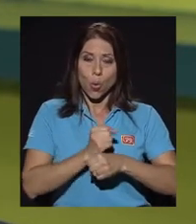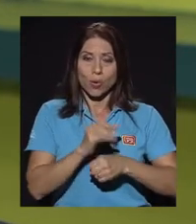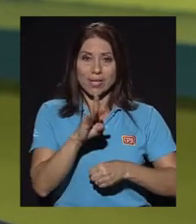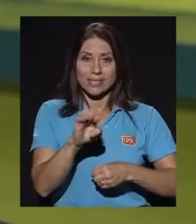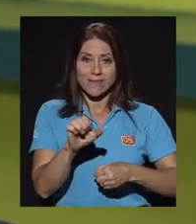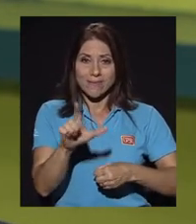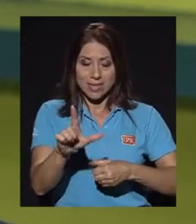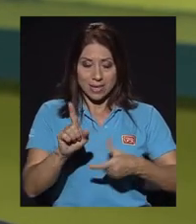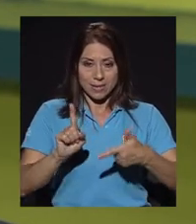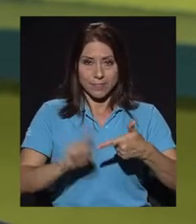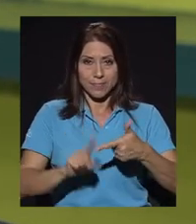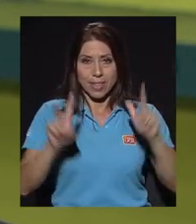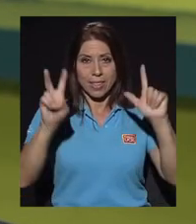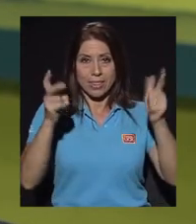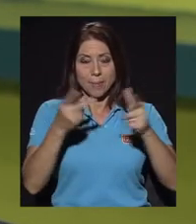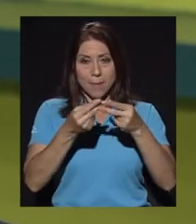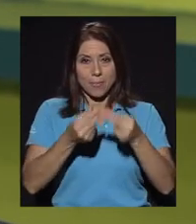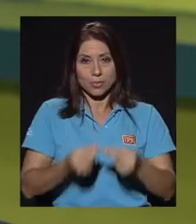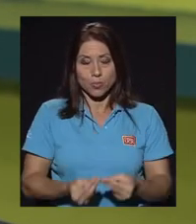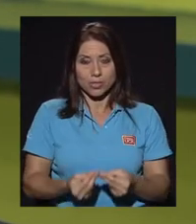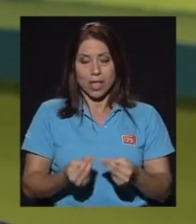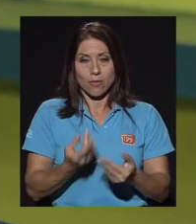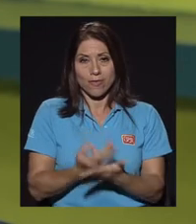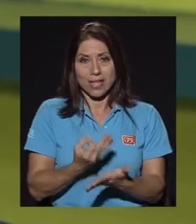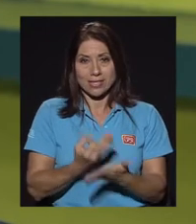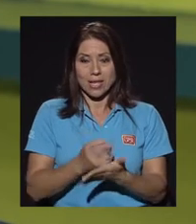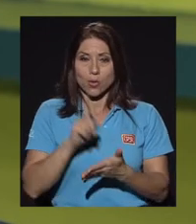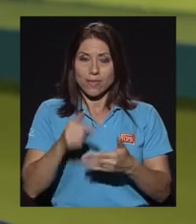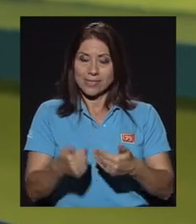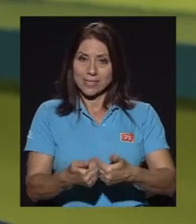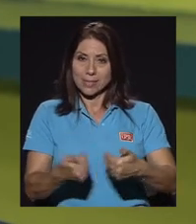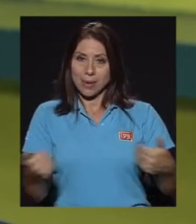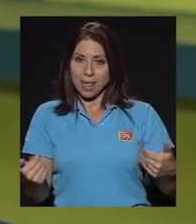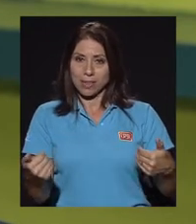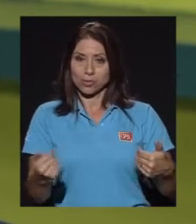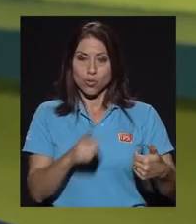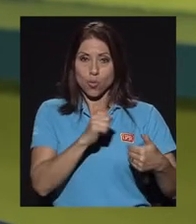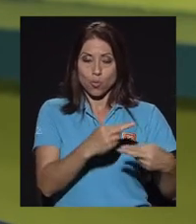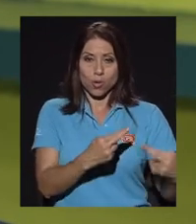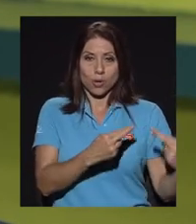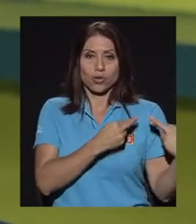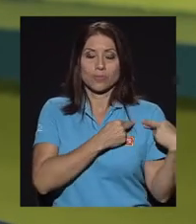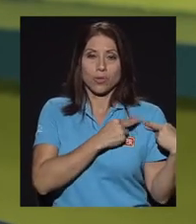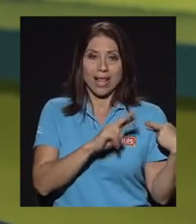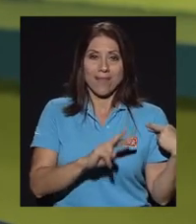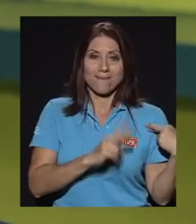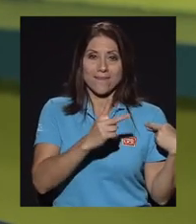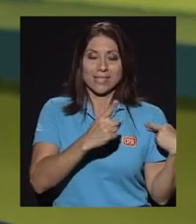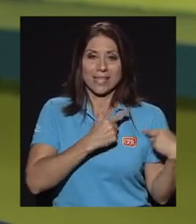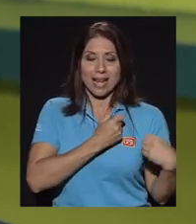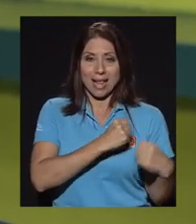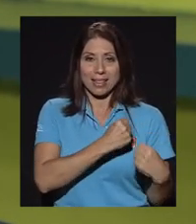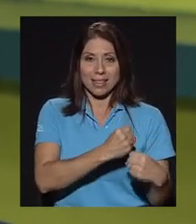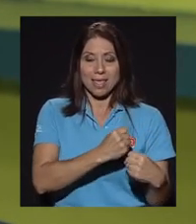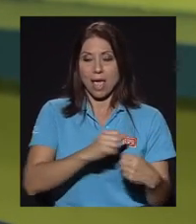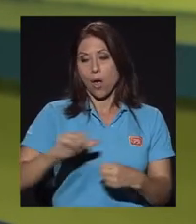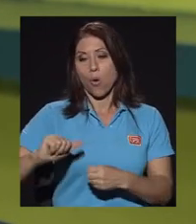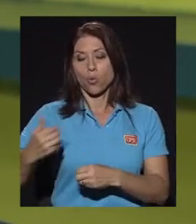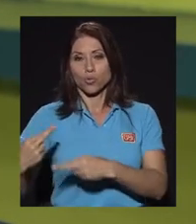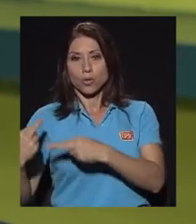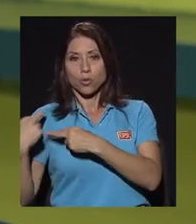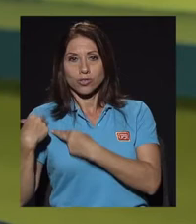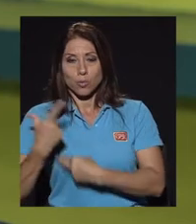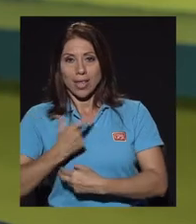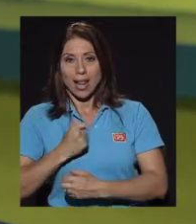el seguimiento del tema presupuestario y financiero tienen que ser separadas. Una le corresponde a la vicealcaldía, otra le corresponderá a